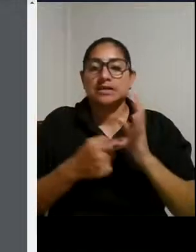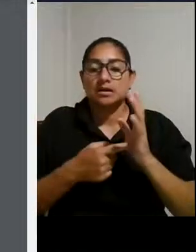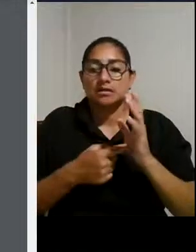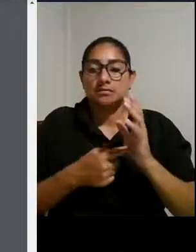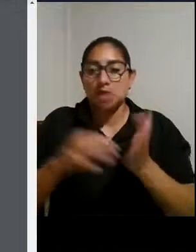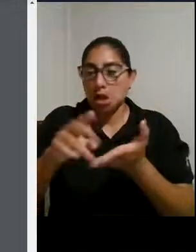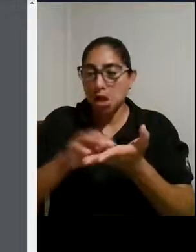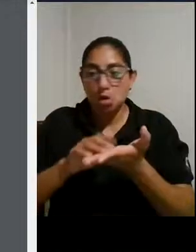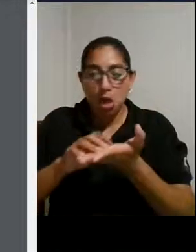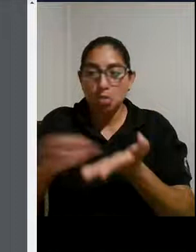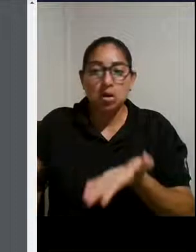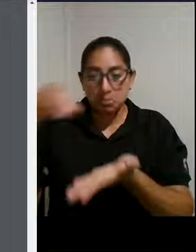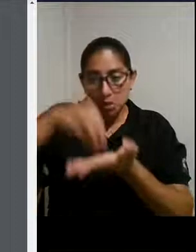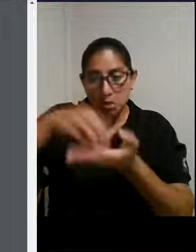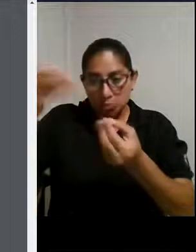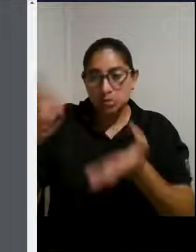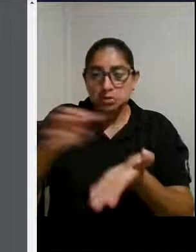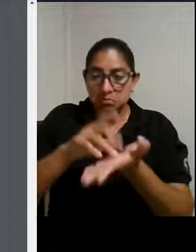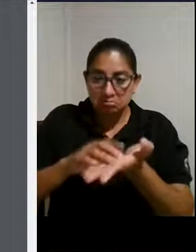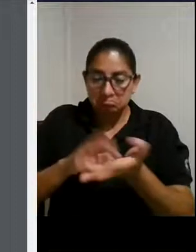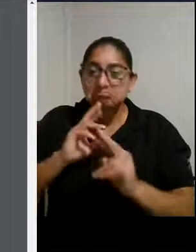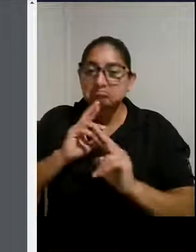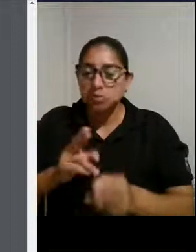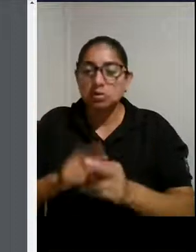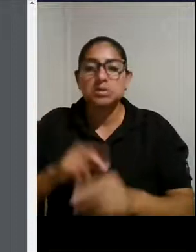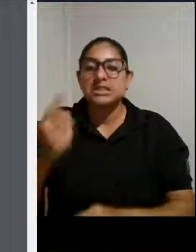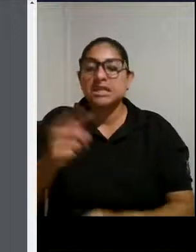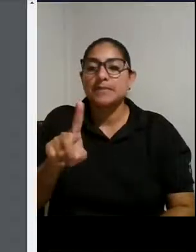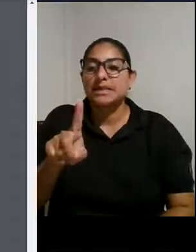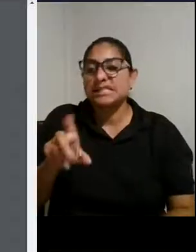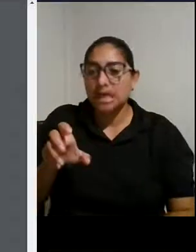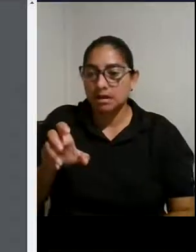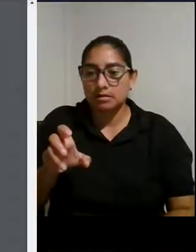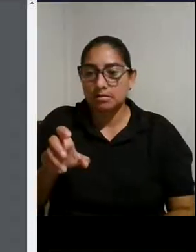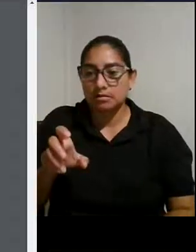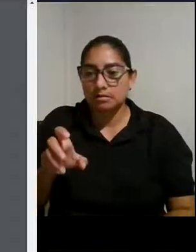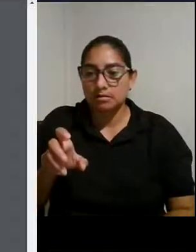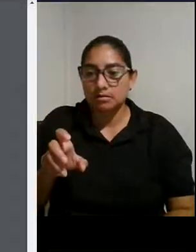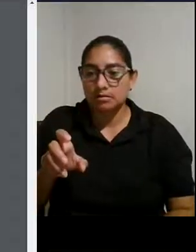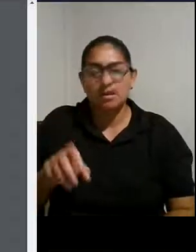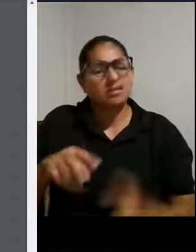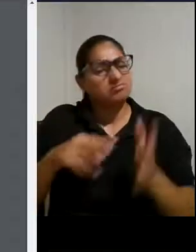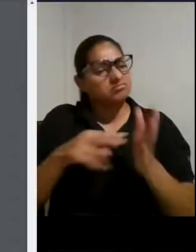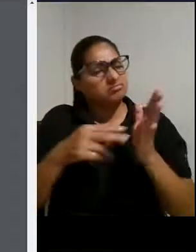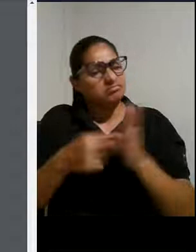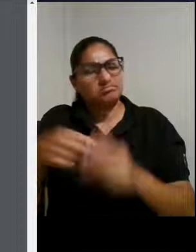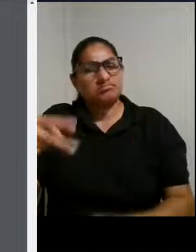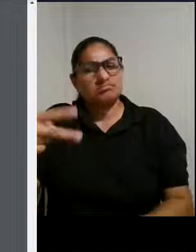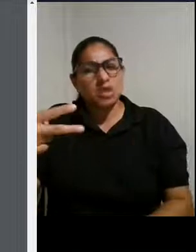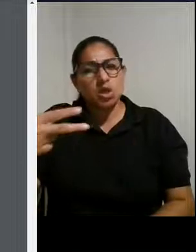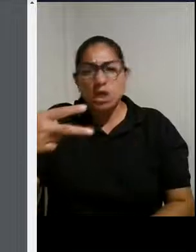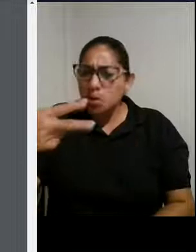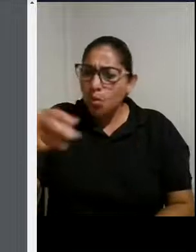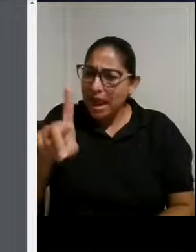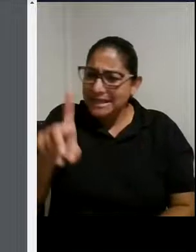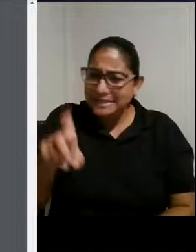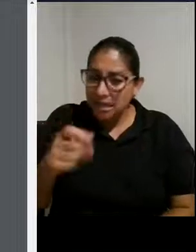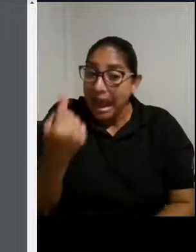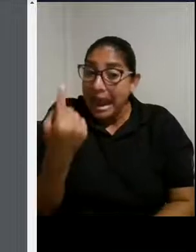en calculadora y nos va a dar 100. ¿Qué significa ese 100? Que por cada